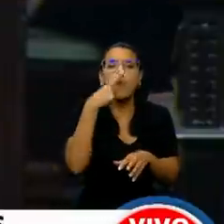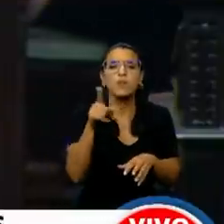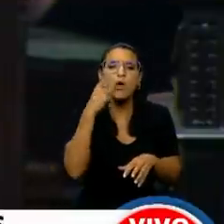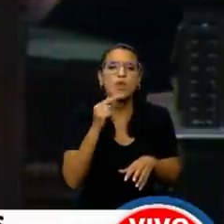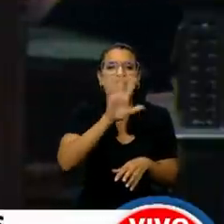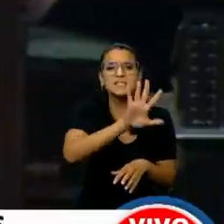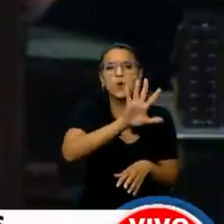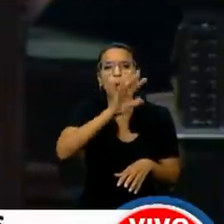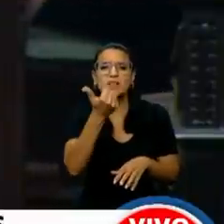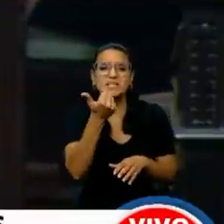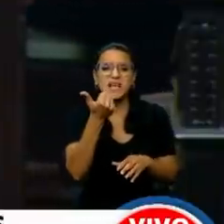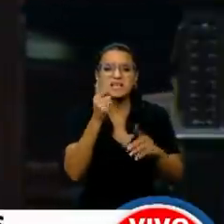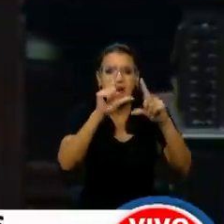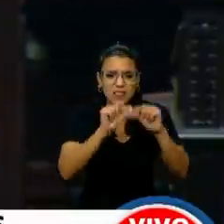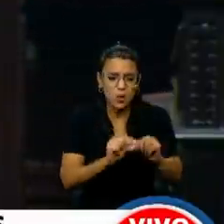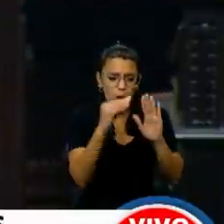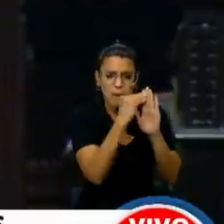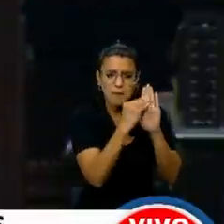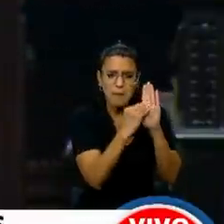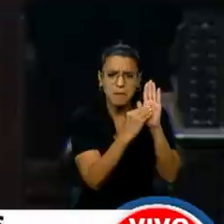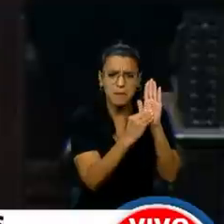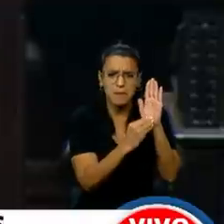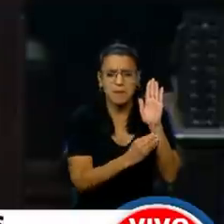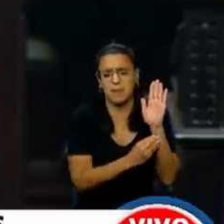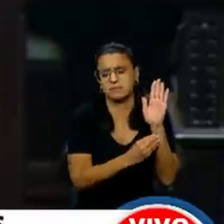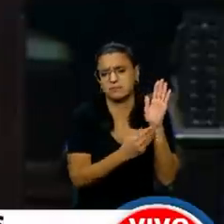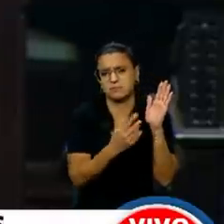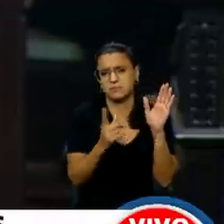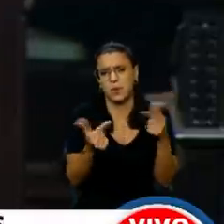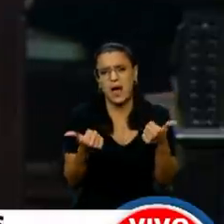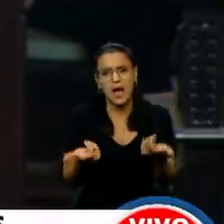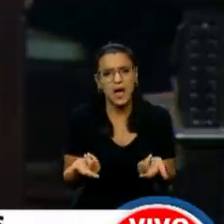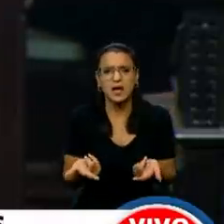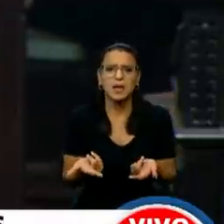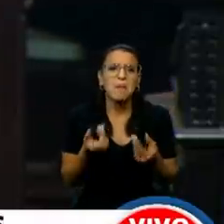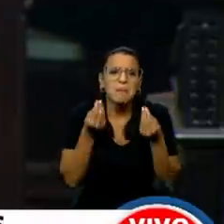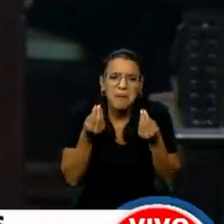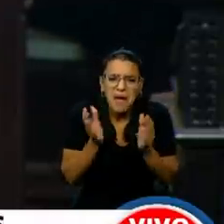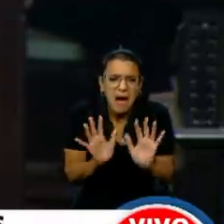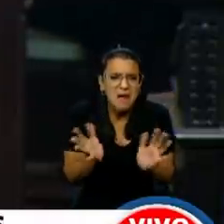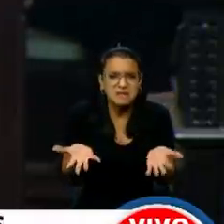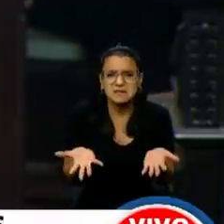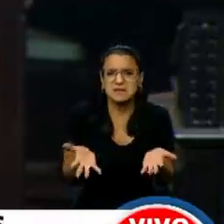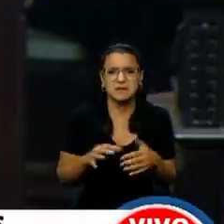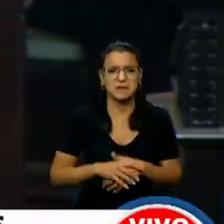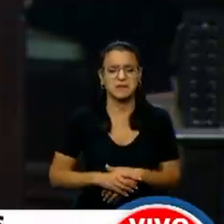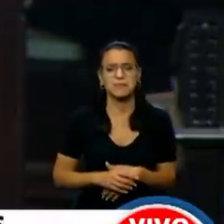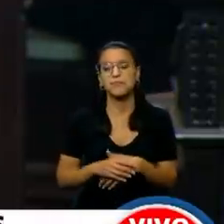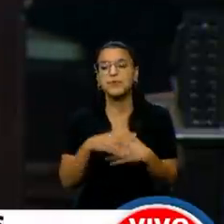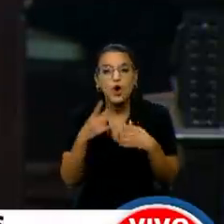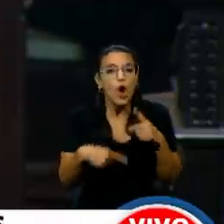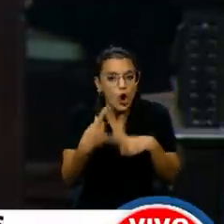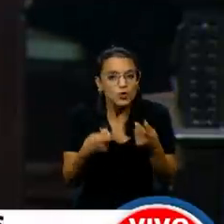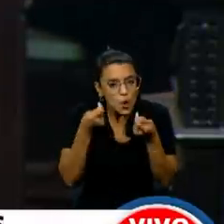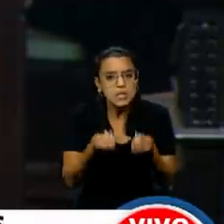56 artículos totalmente inconsistente que no tiene ningún sentido y siguen